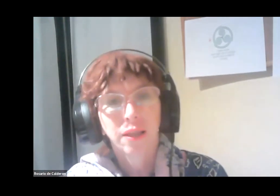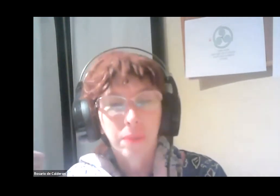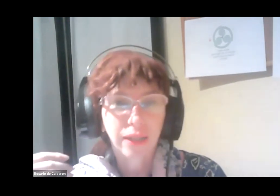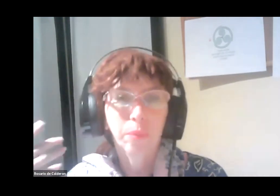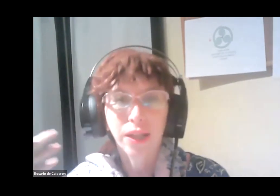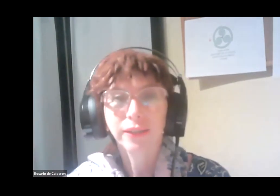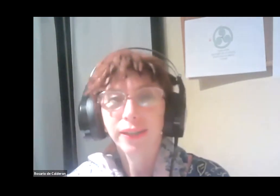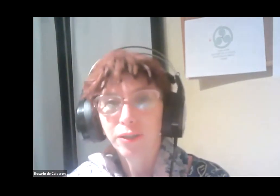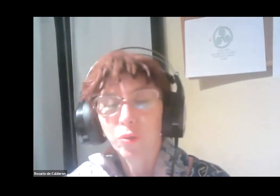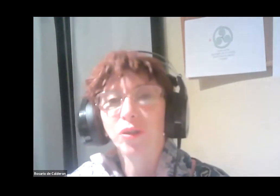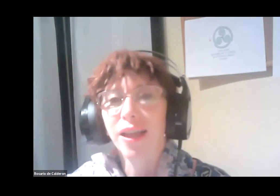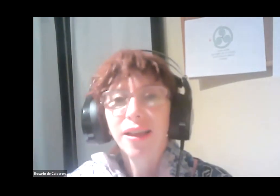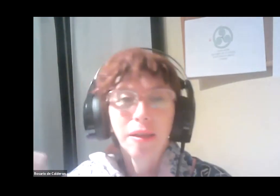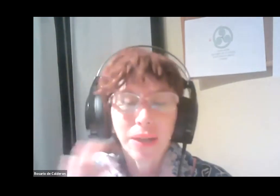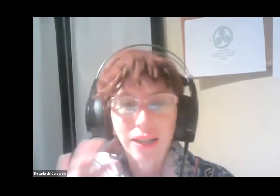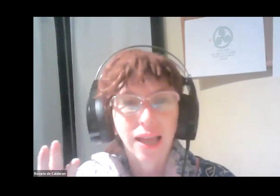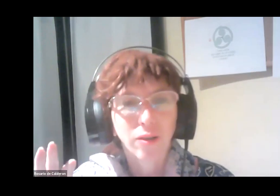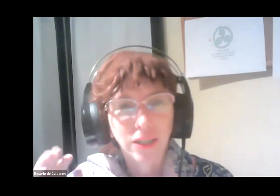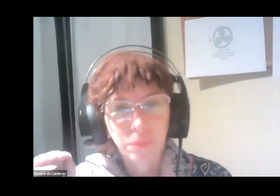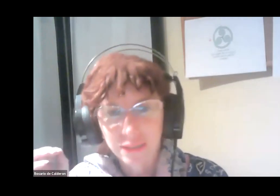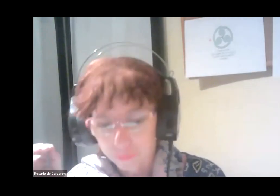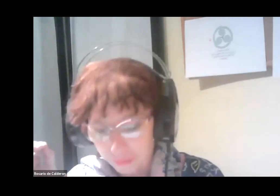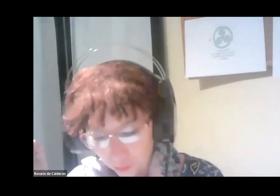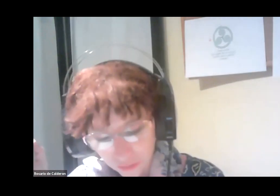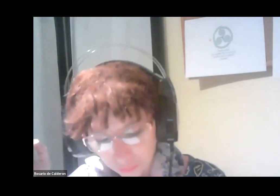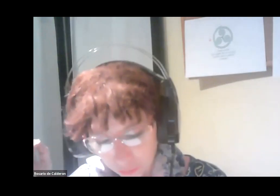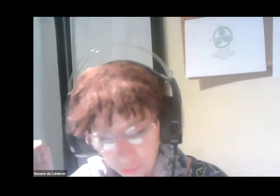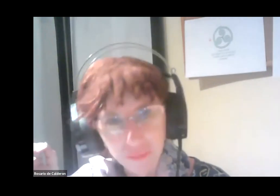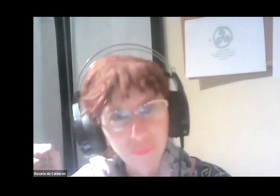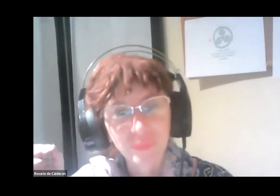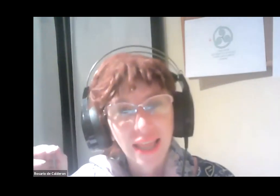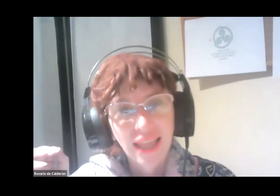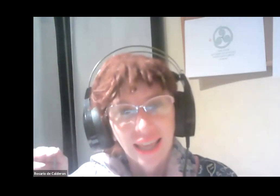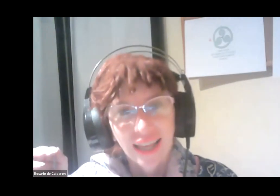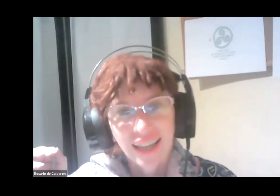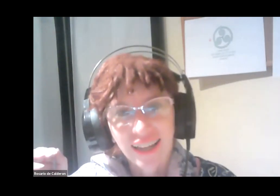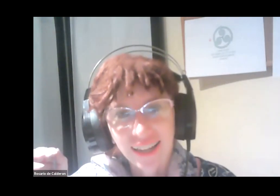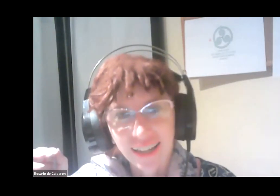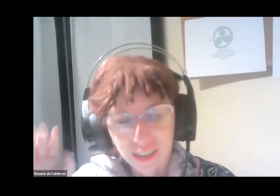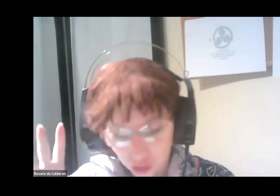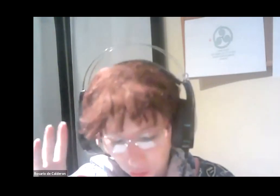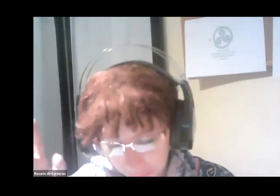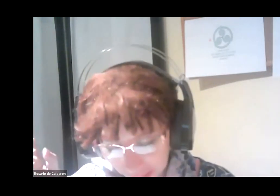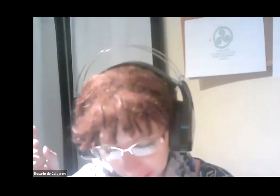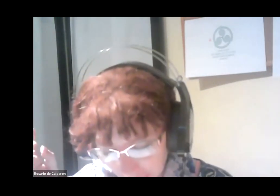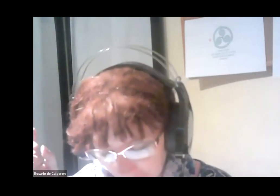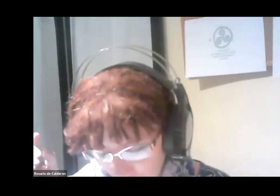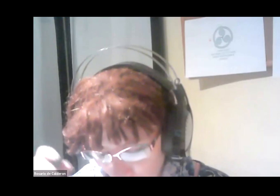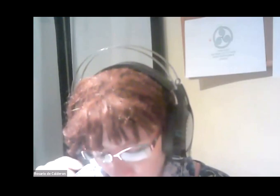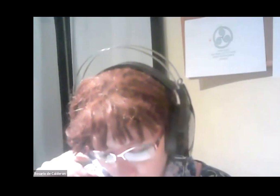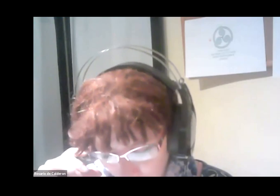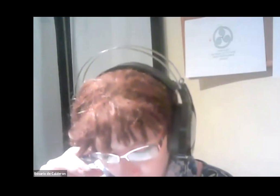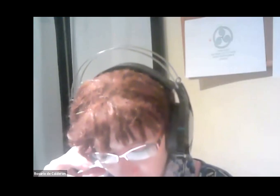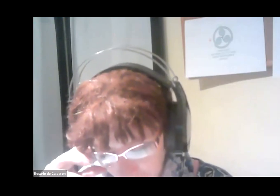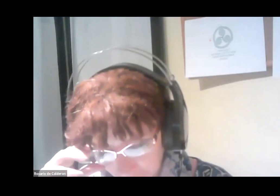para que puedan tener su voto me encantaron las participaciones muy bien yo solamente quería ver